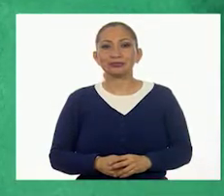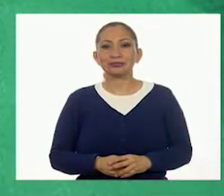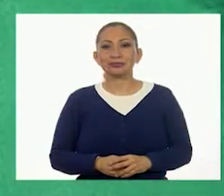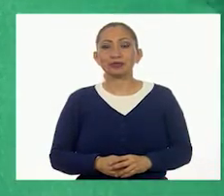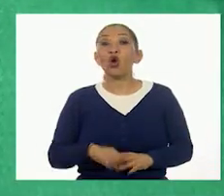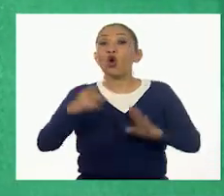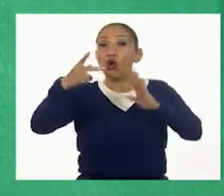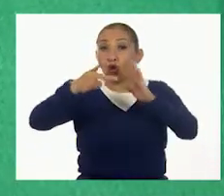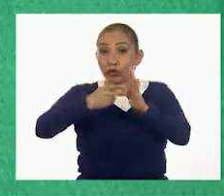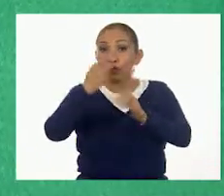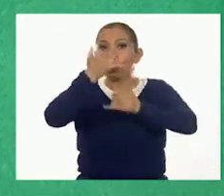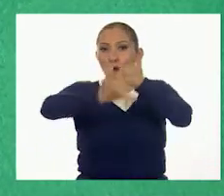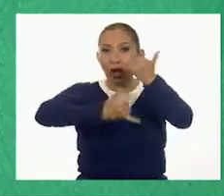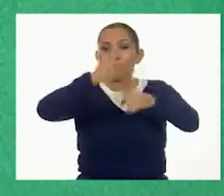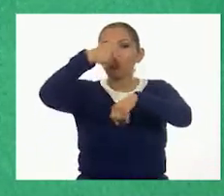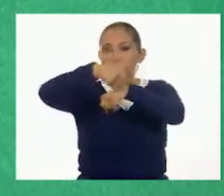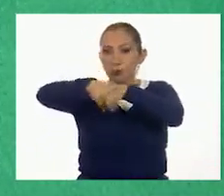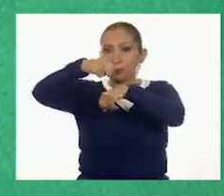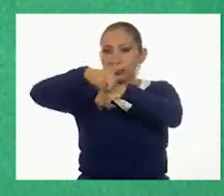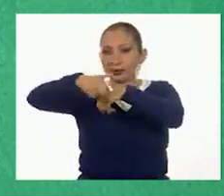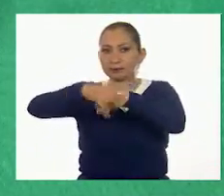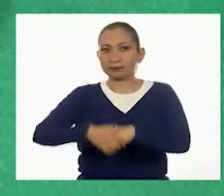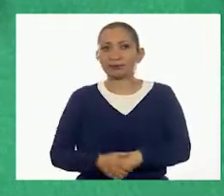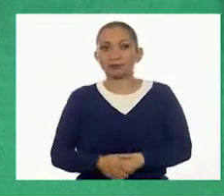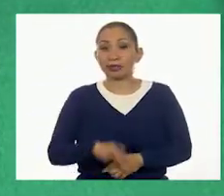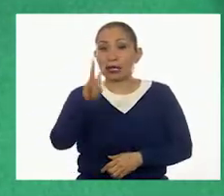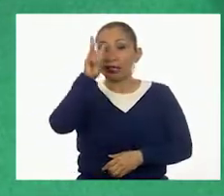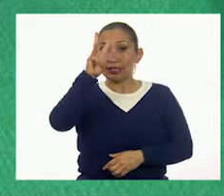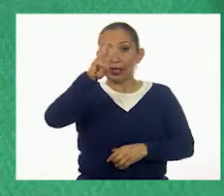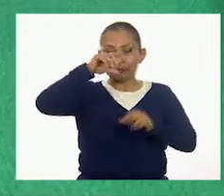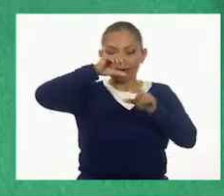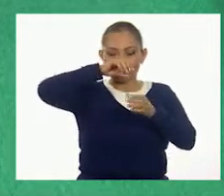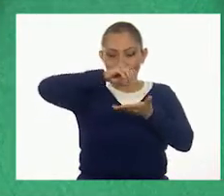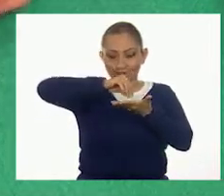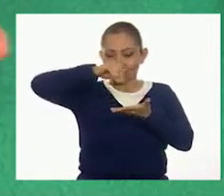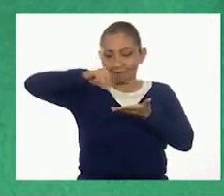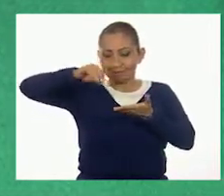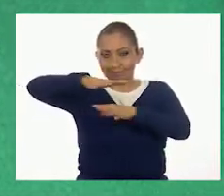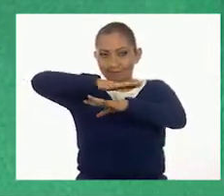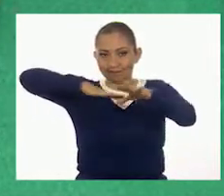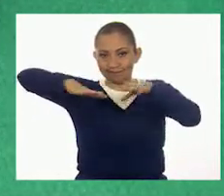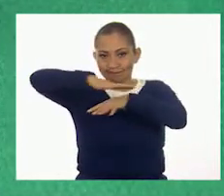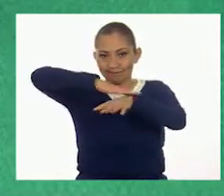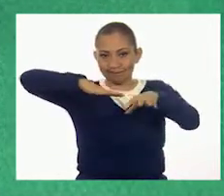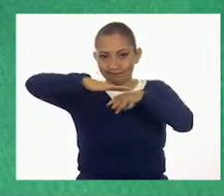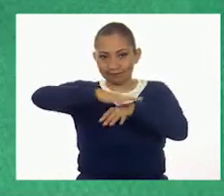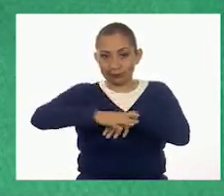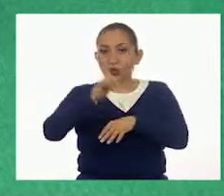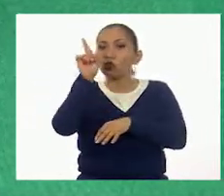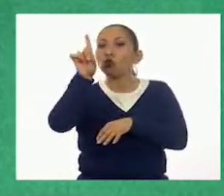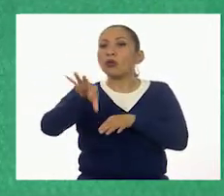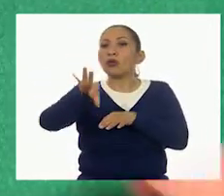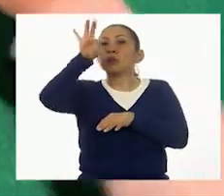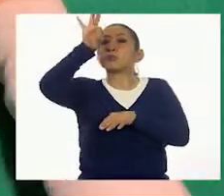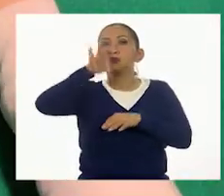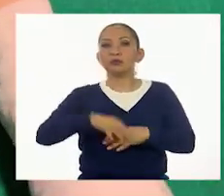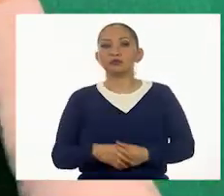Vamos de nuevo a jugar con los números. Tenemos tres fichas y las tenemos que revolver. Ahora elige una.